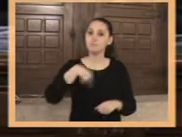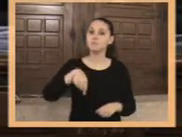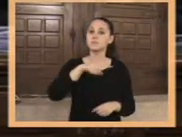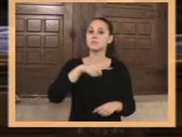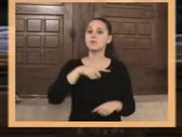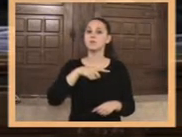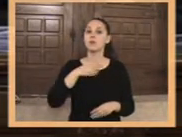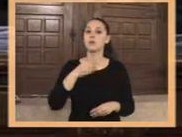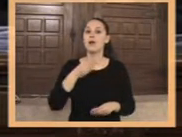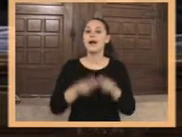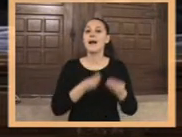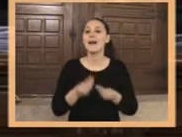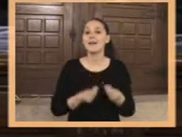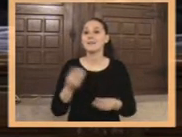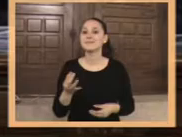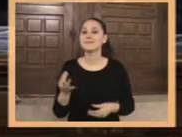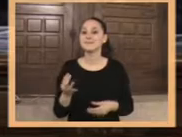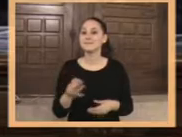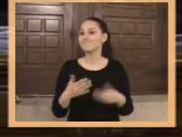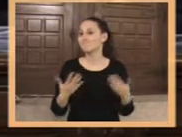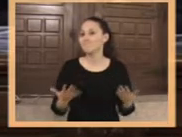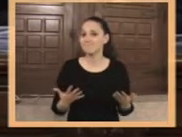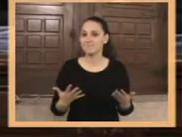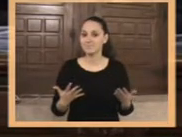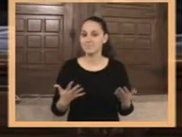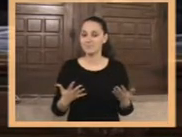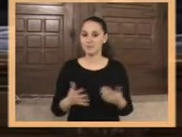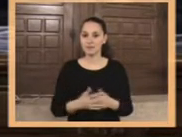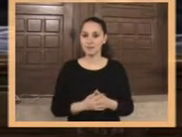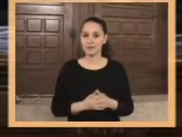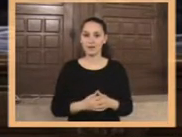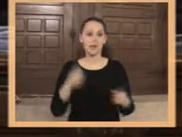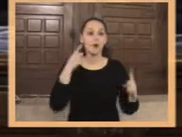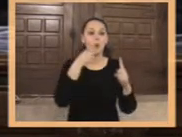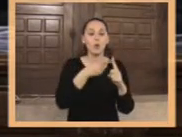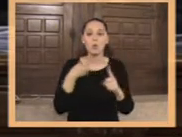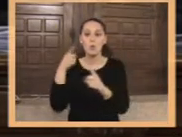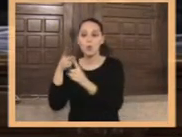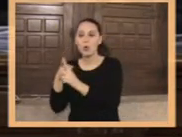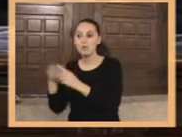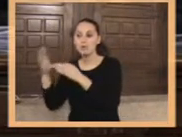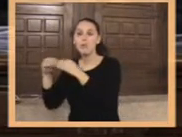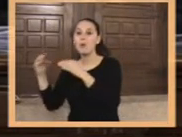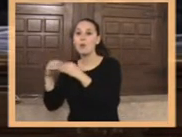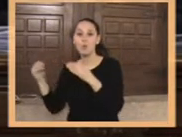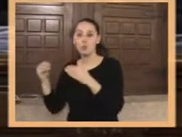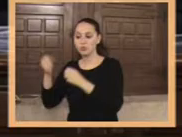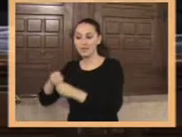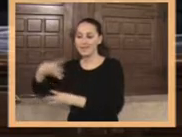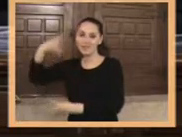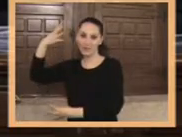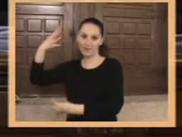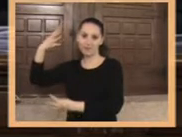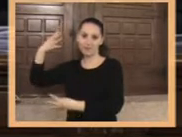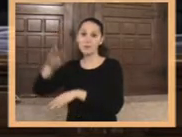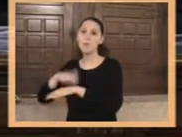haciendo durante 4 años, es encontrarle un destino que pueda utilizar el conjunto del edificio para mantener